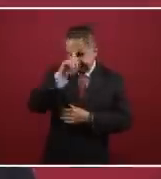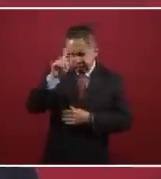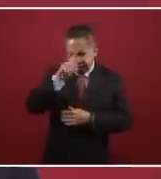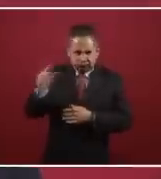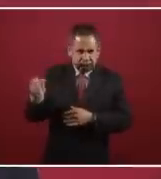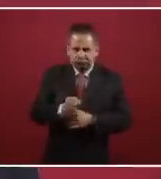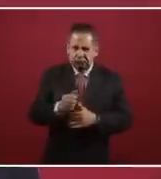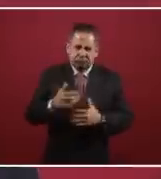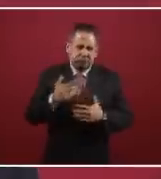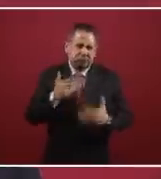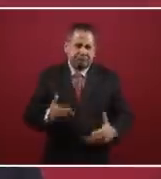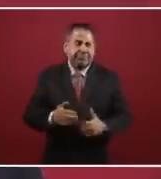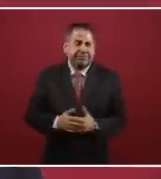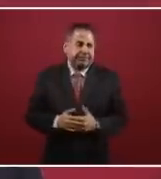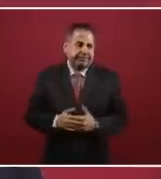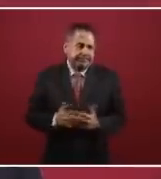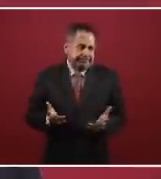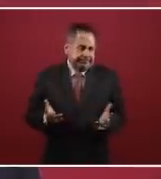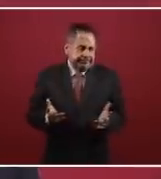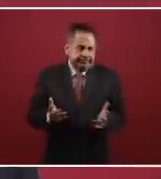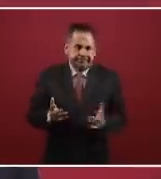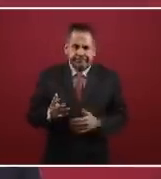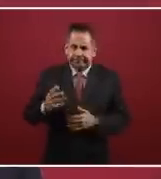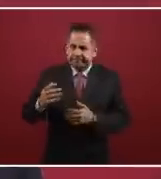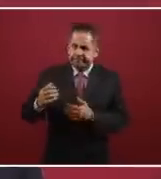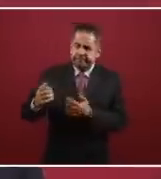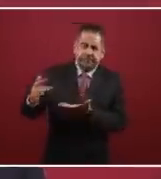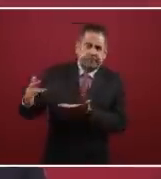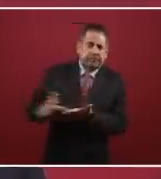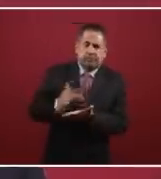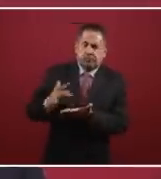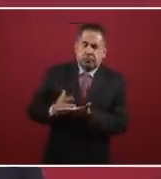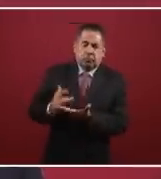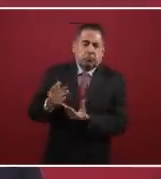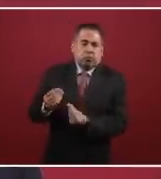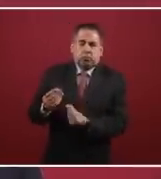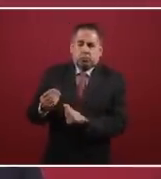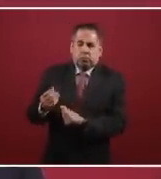Es un gran respaldo, un apoyo